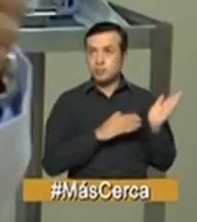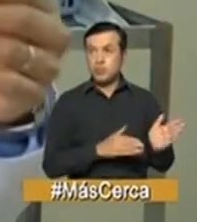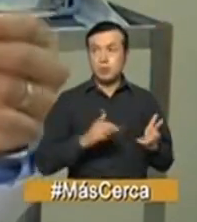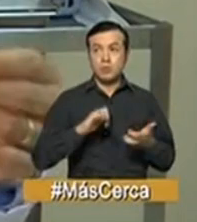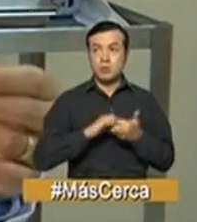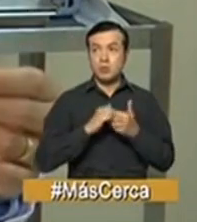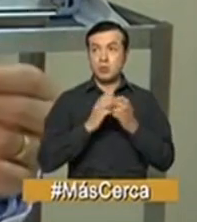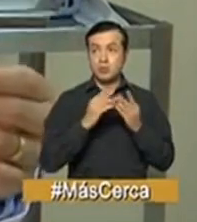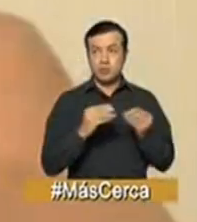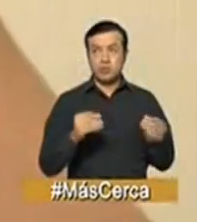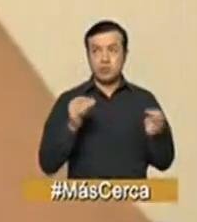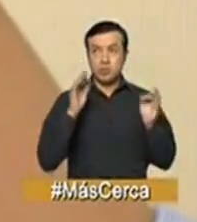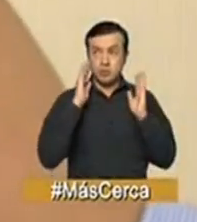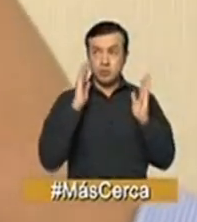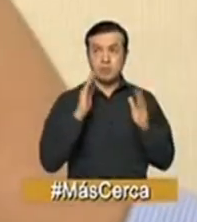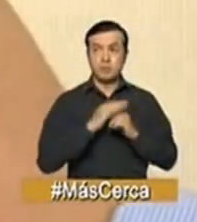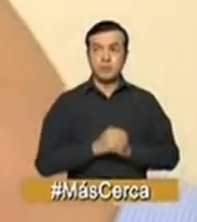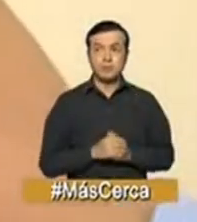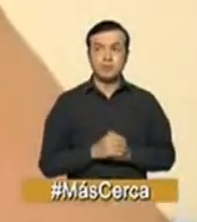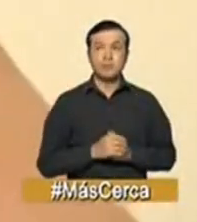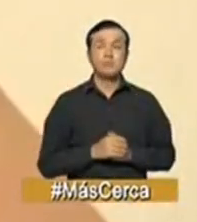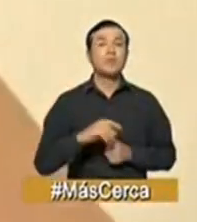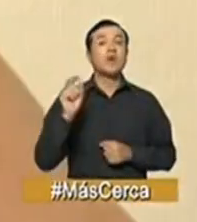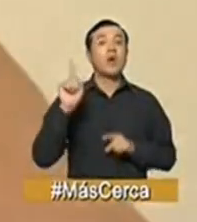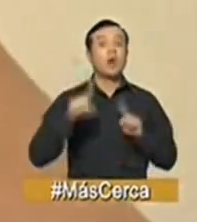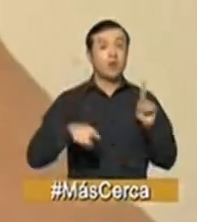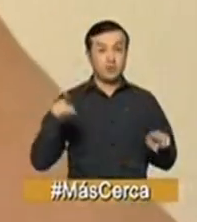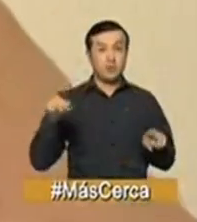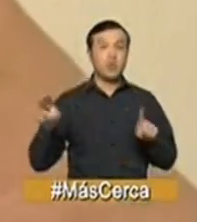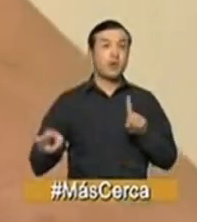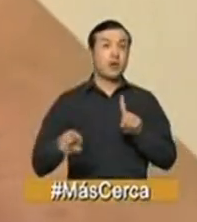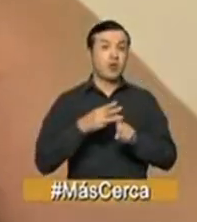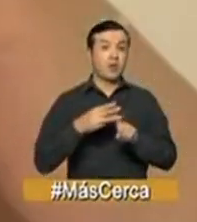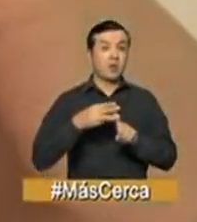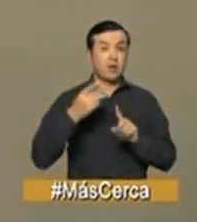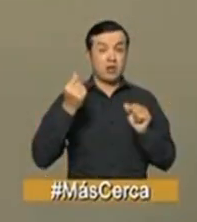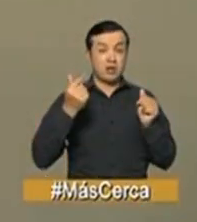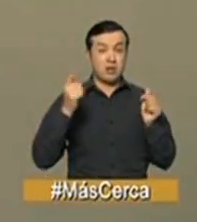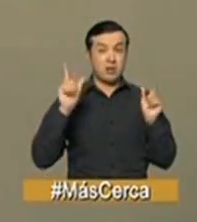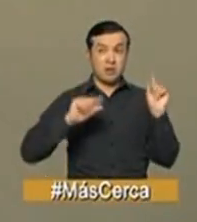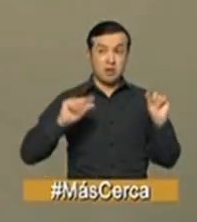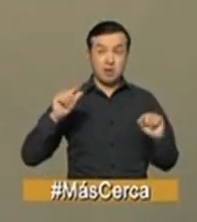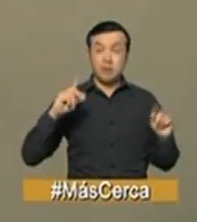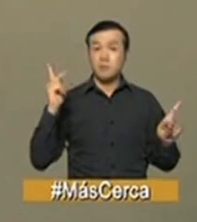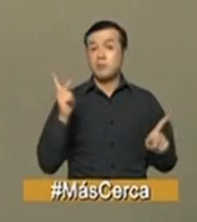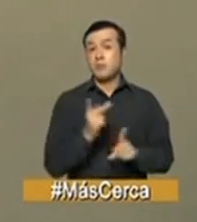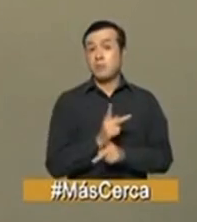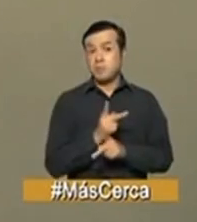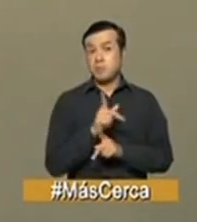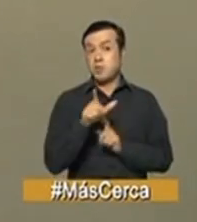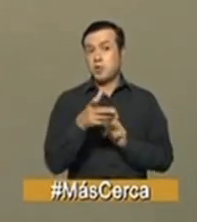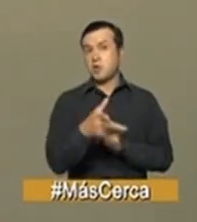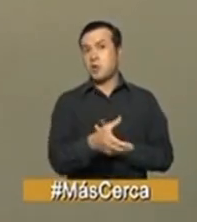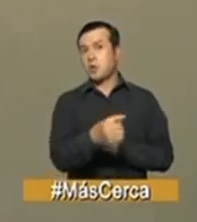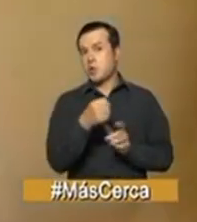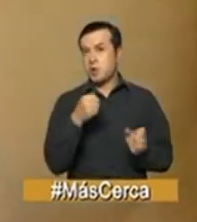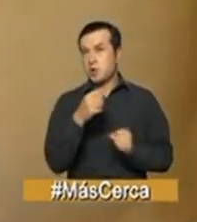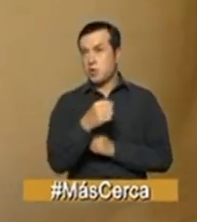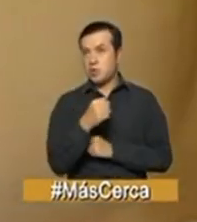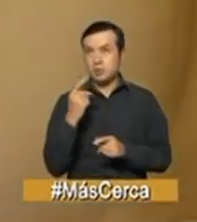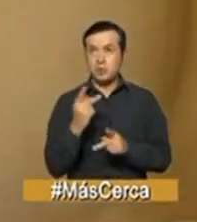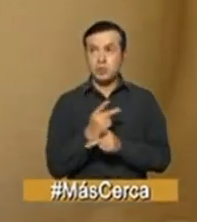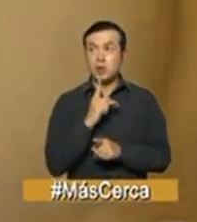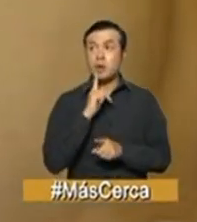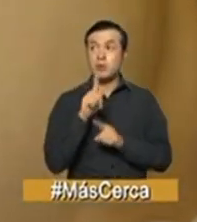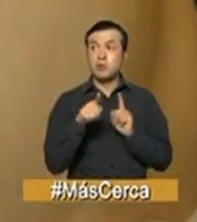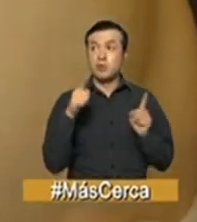que pueden presentarse. Las promociones que circulan en medios de comunicación son el primer enganche de la ciudadanía, quienes